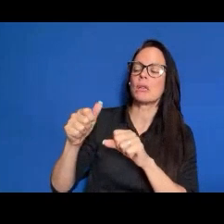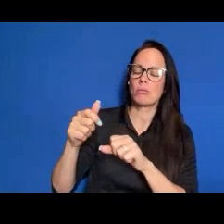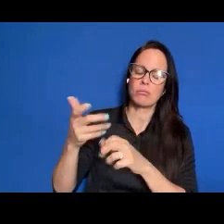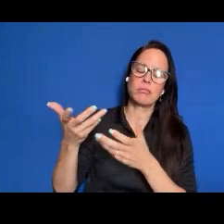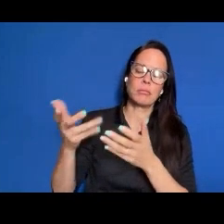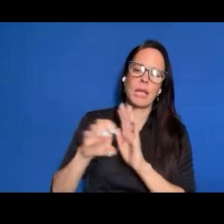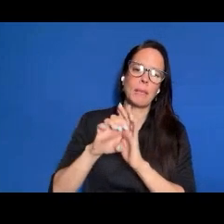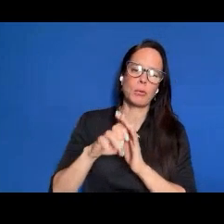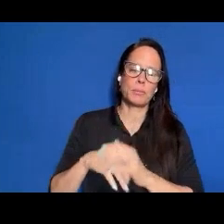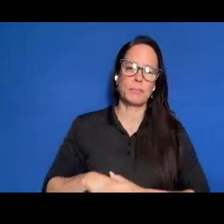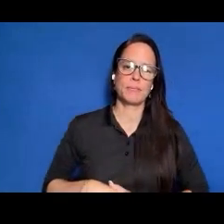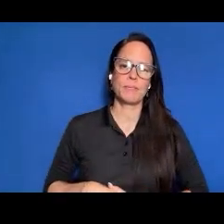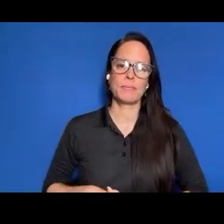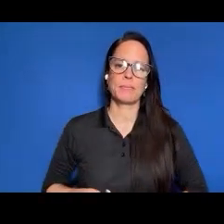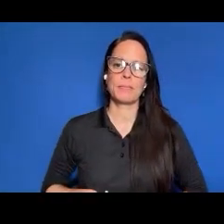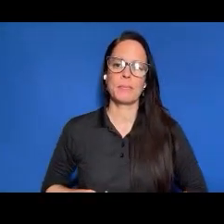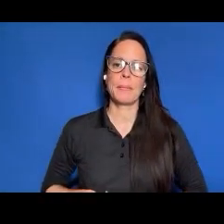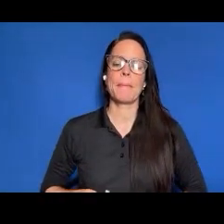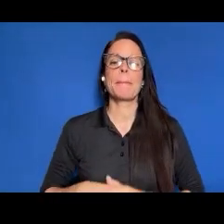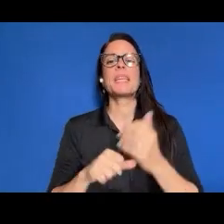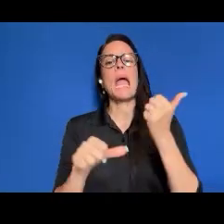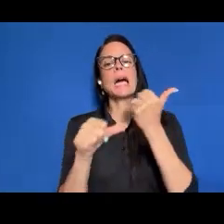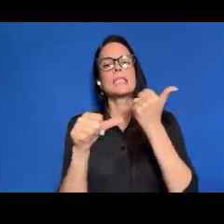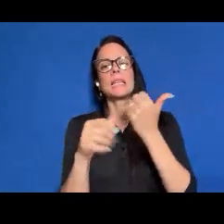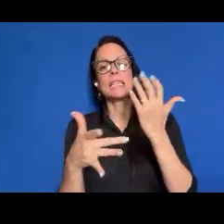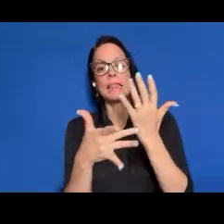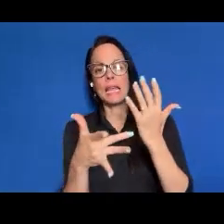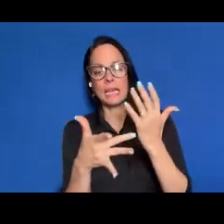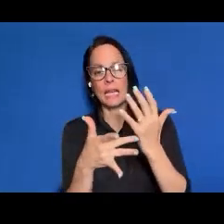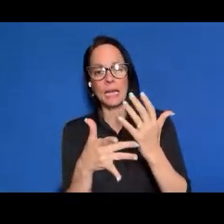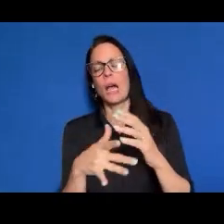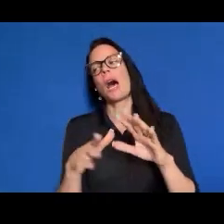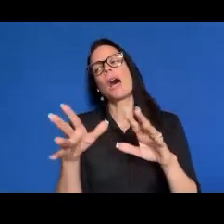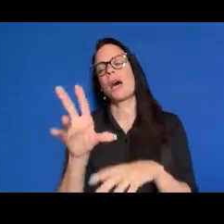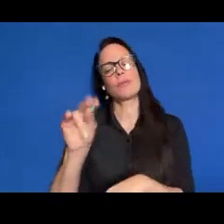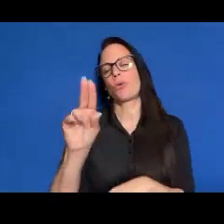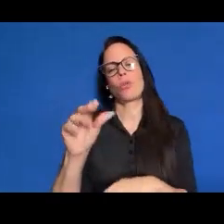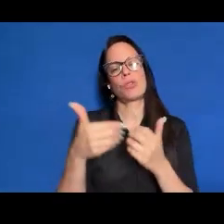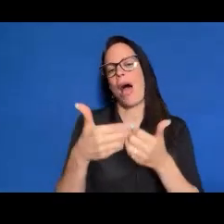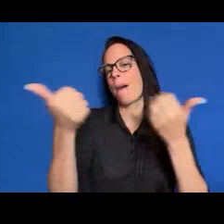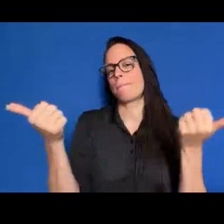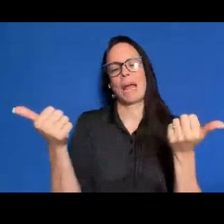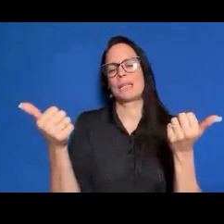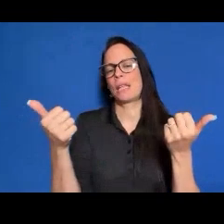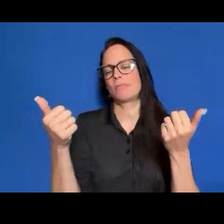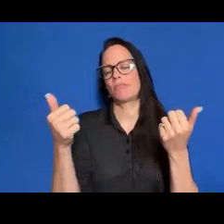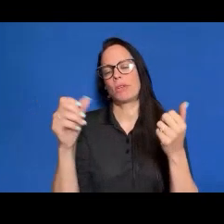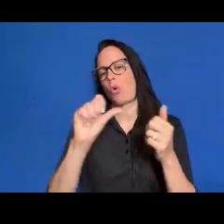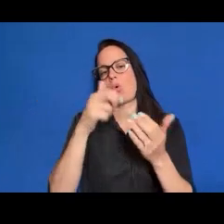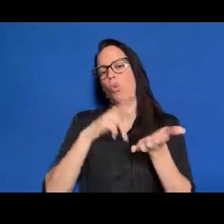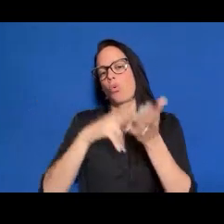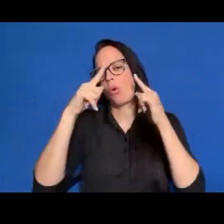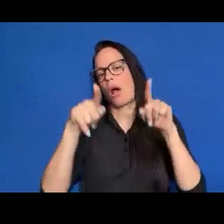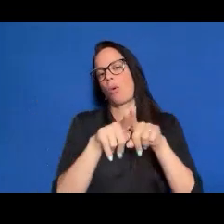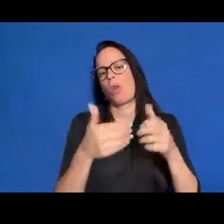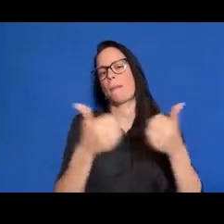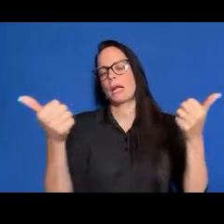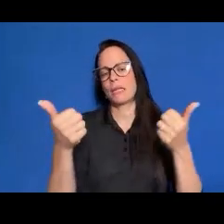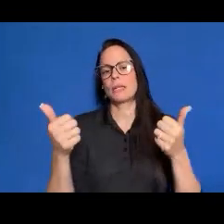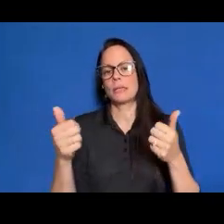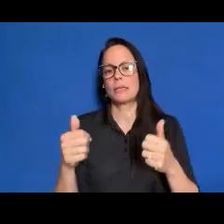de asistencia técnica. ¿no? Exacto, no, porque ya es otro acuerdo, ¿verdad? Y ahí se determinó que ellos recibirían directamente los fondos